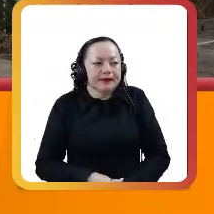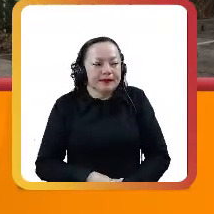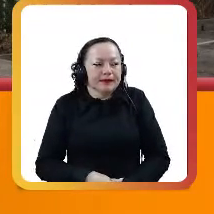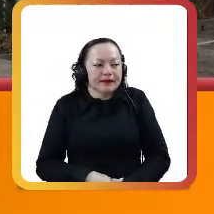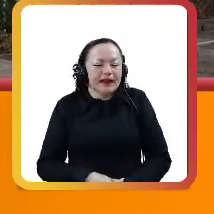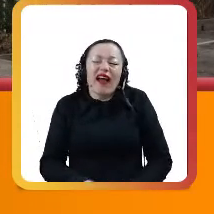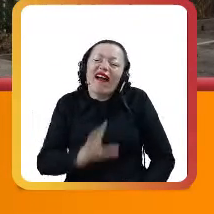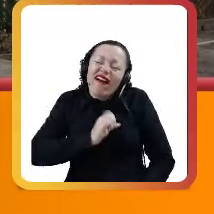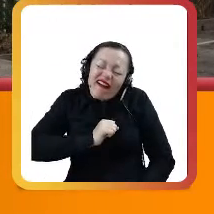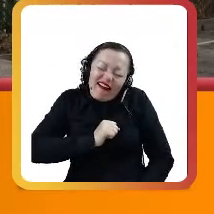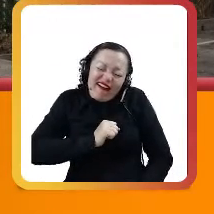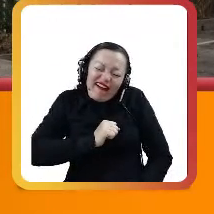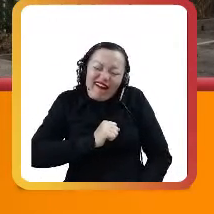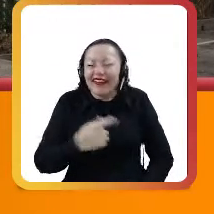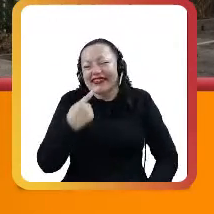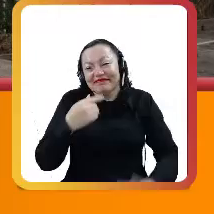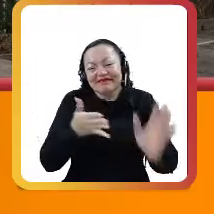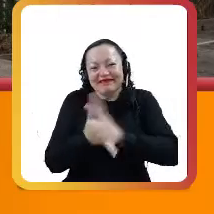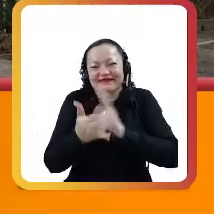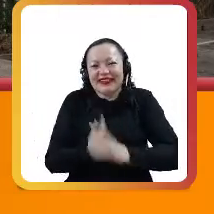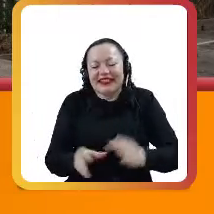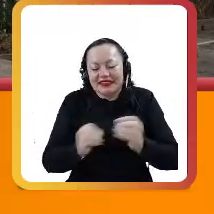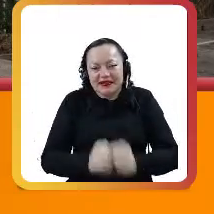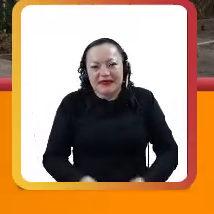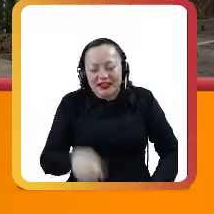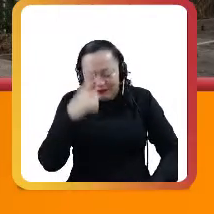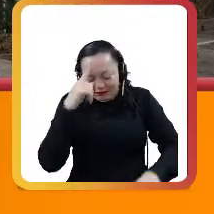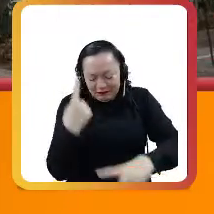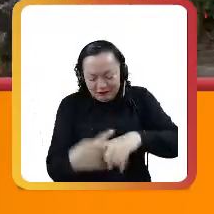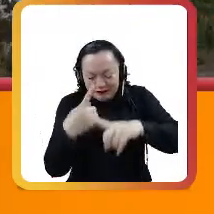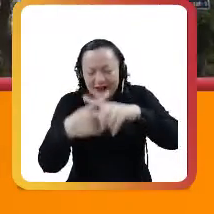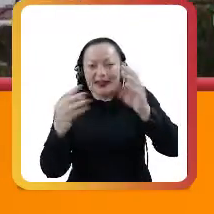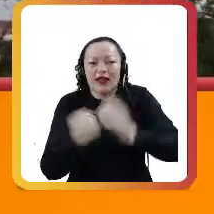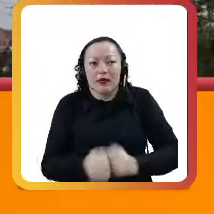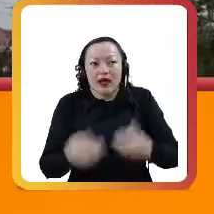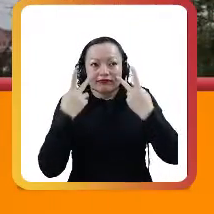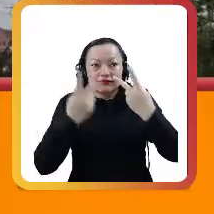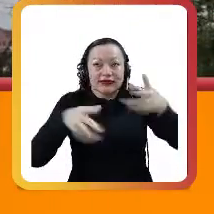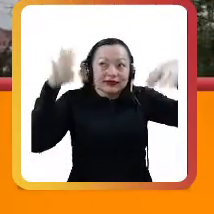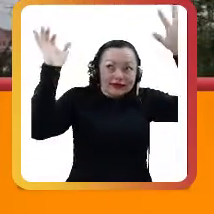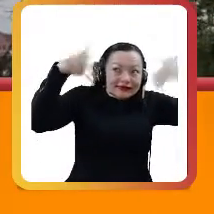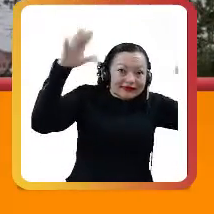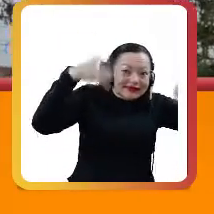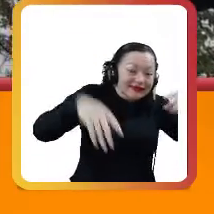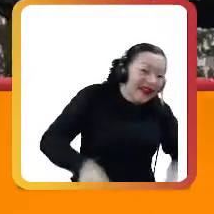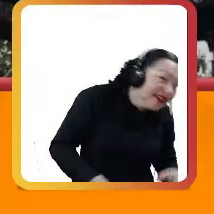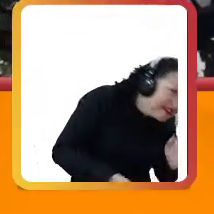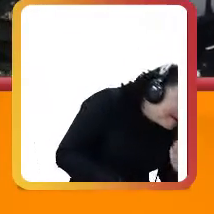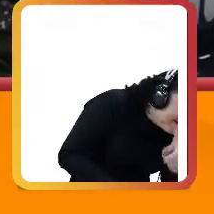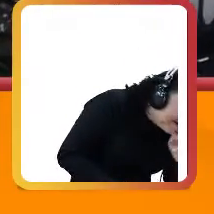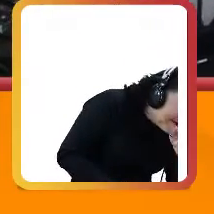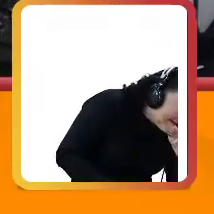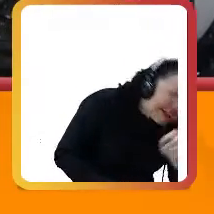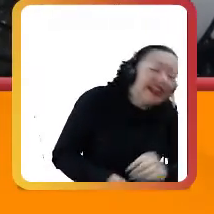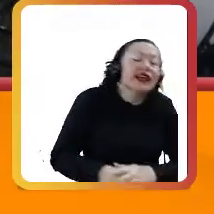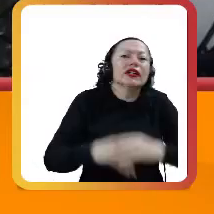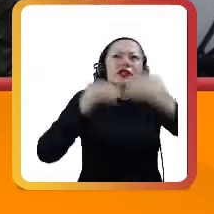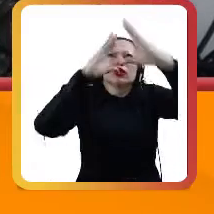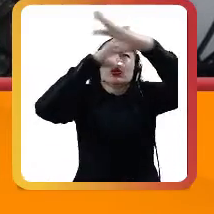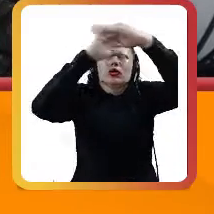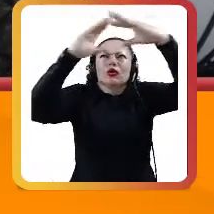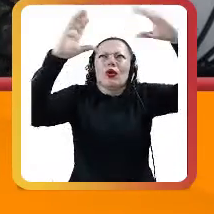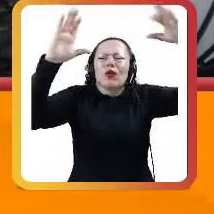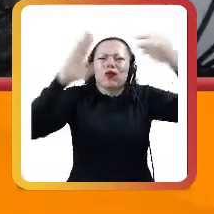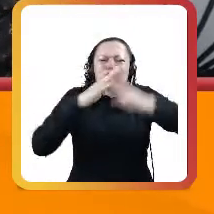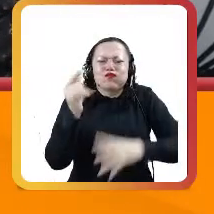Qué triste. Sí, nada. Pero que ahí hacer. Se ve, está lloviendo. Y sí, pues no, qué está oscuro el cielo,